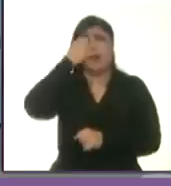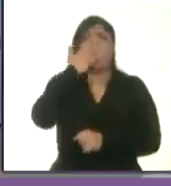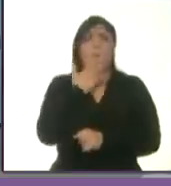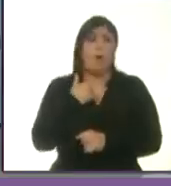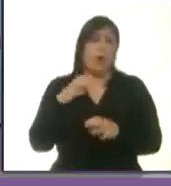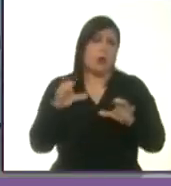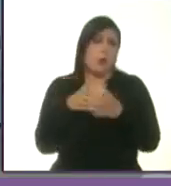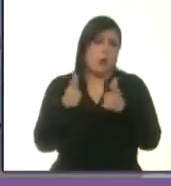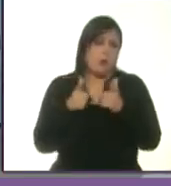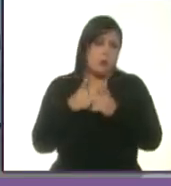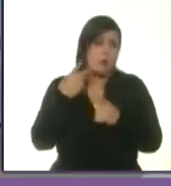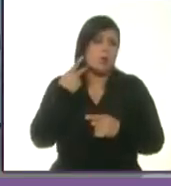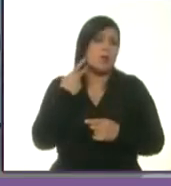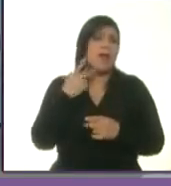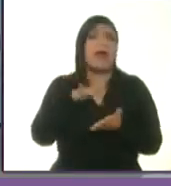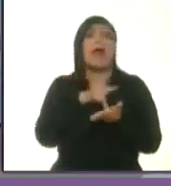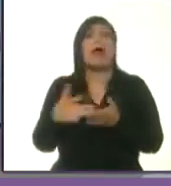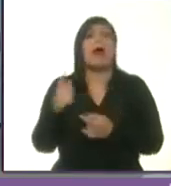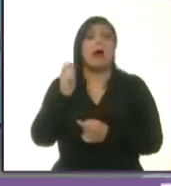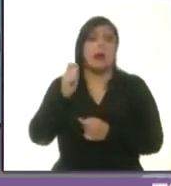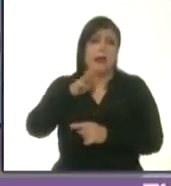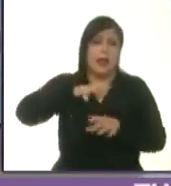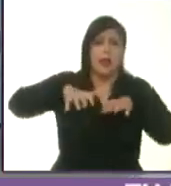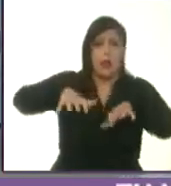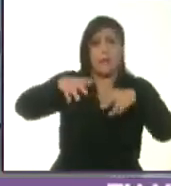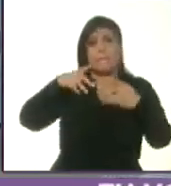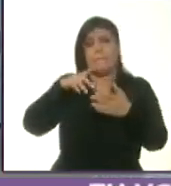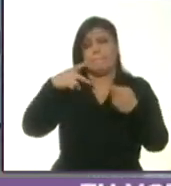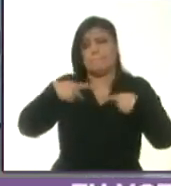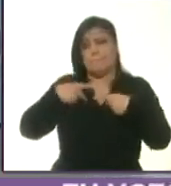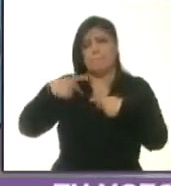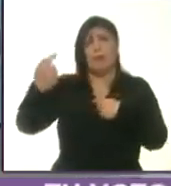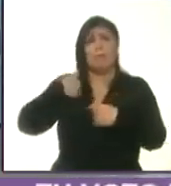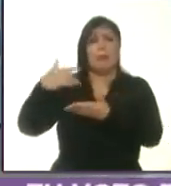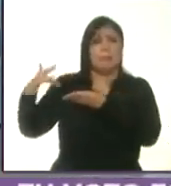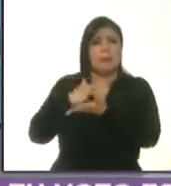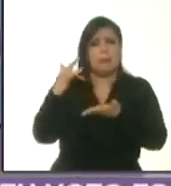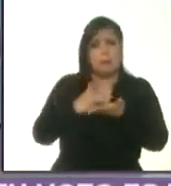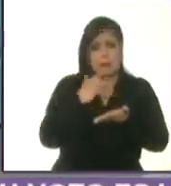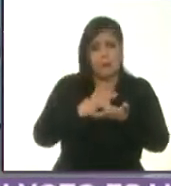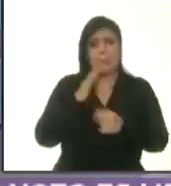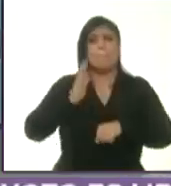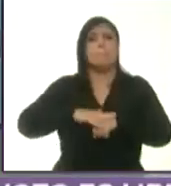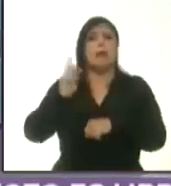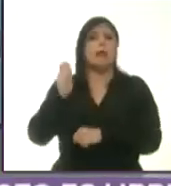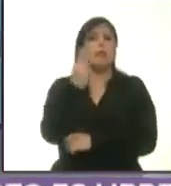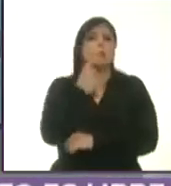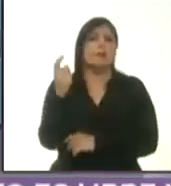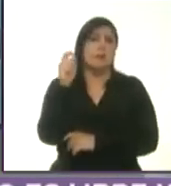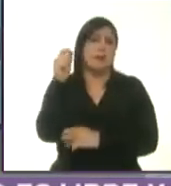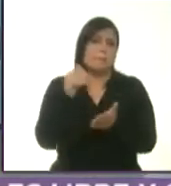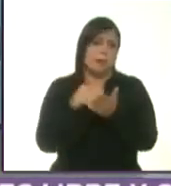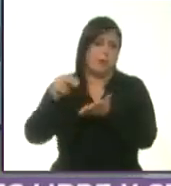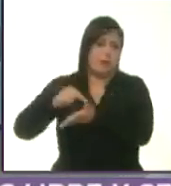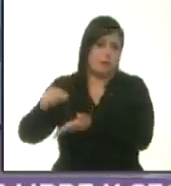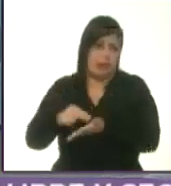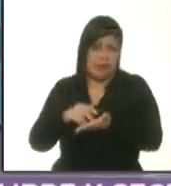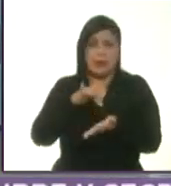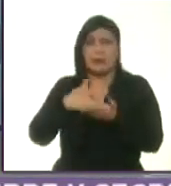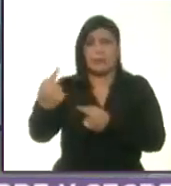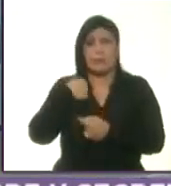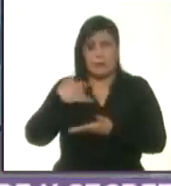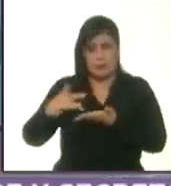y esa es gracias a todos ustedes que me dieron su apoyo con más de 120 mil firmas